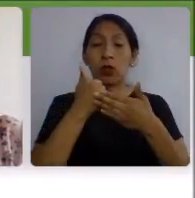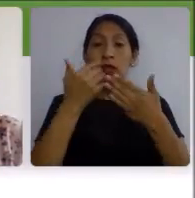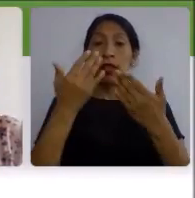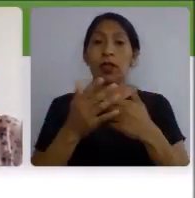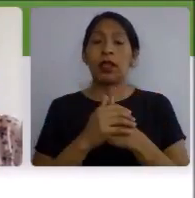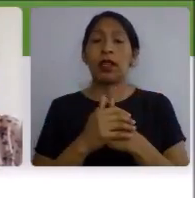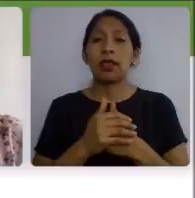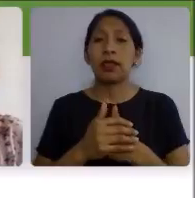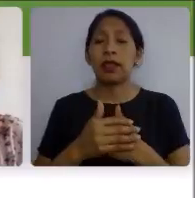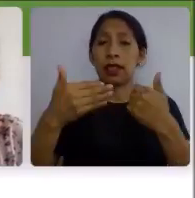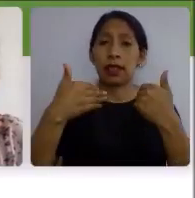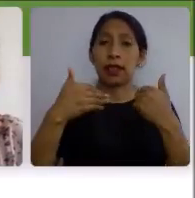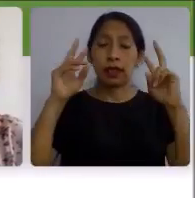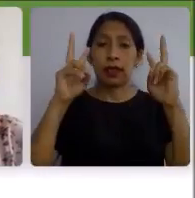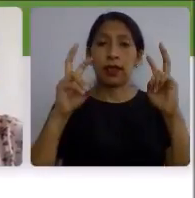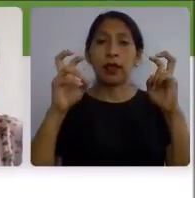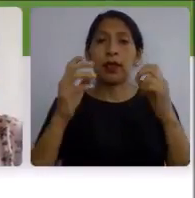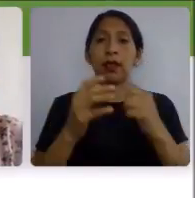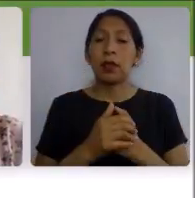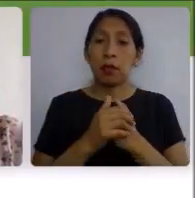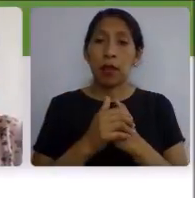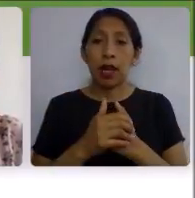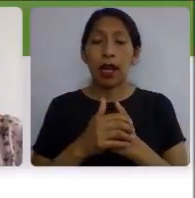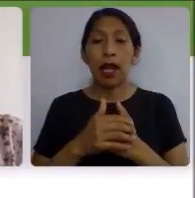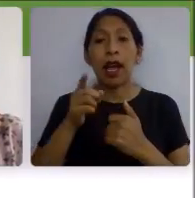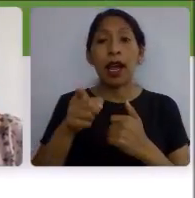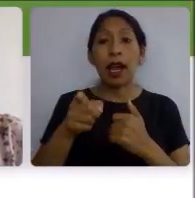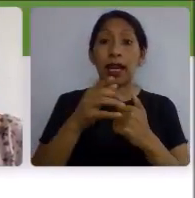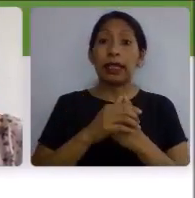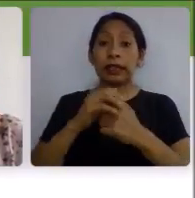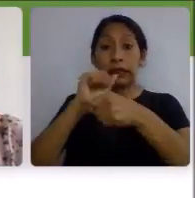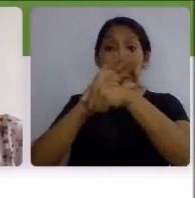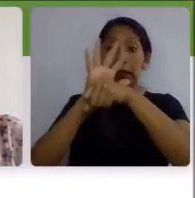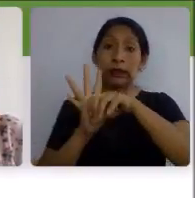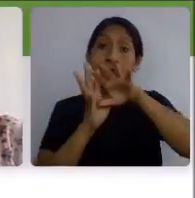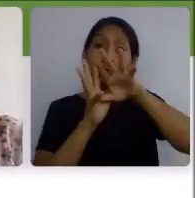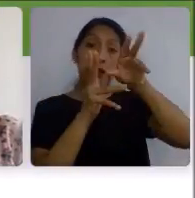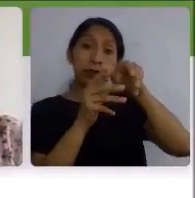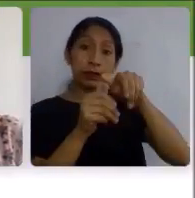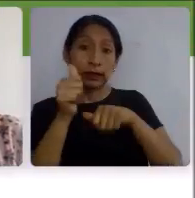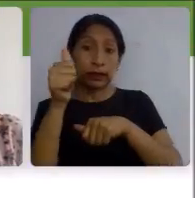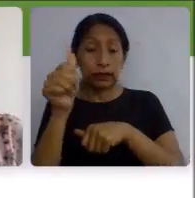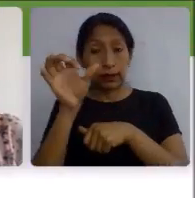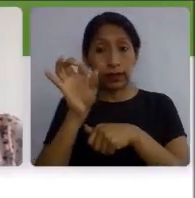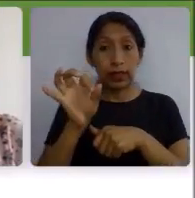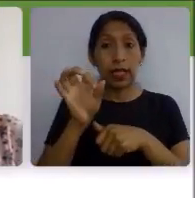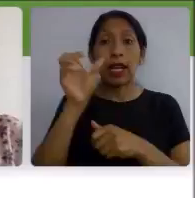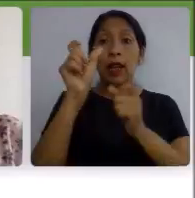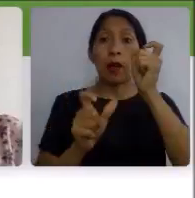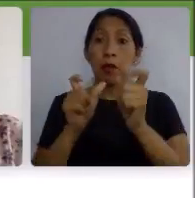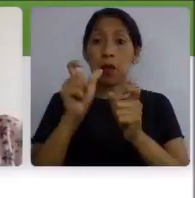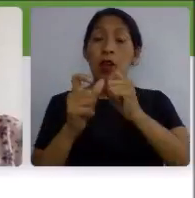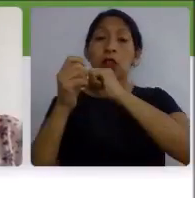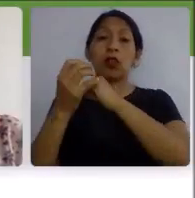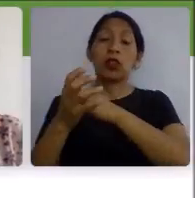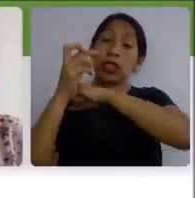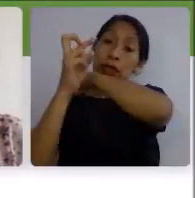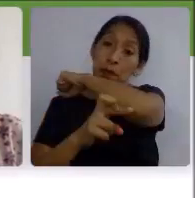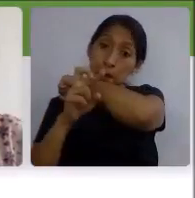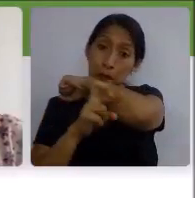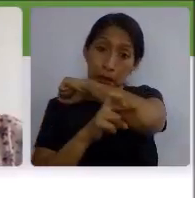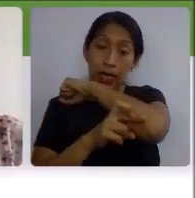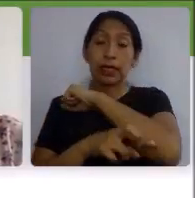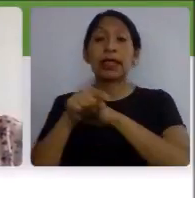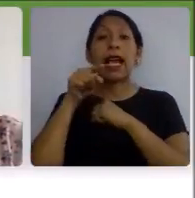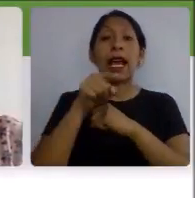de negociación. Tengamos en cuenta que debido a la pandemia COVID-19, la mayoría de los países, y sobre todo en